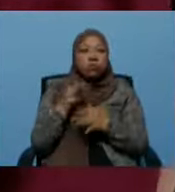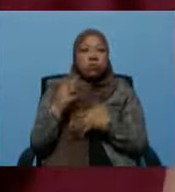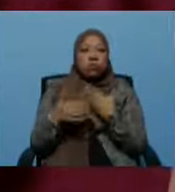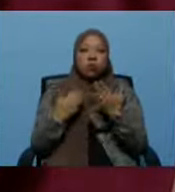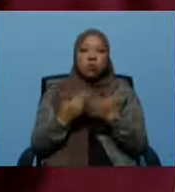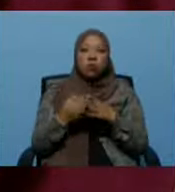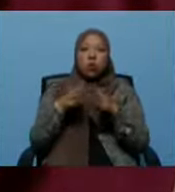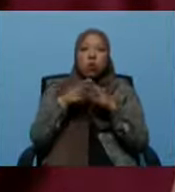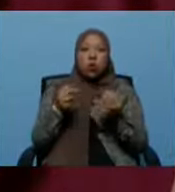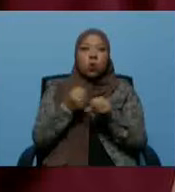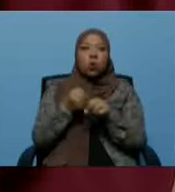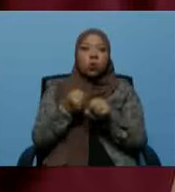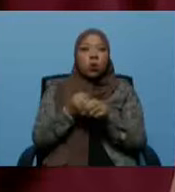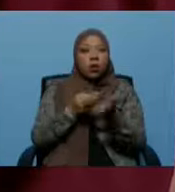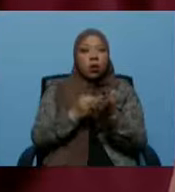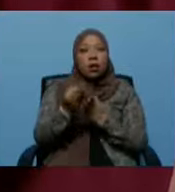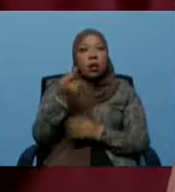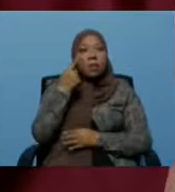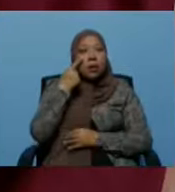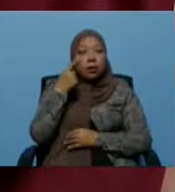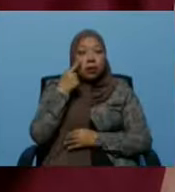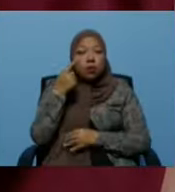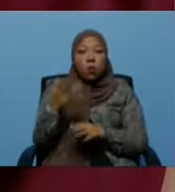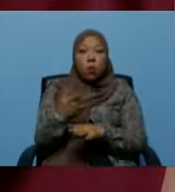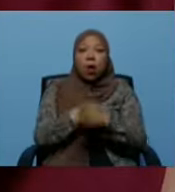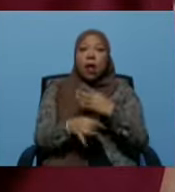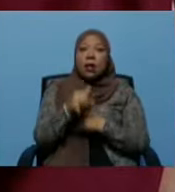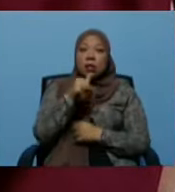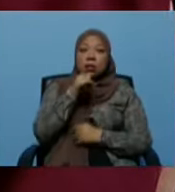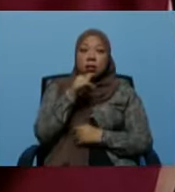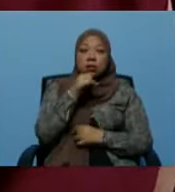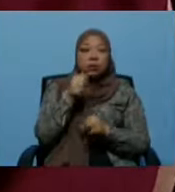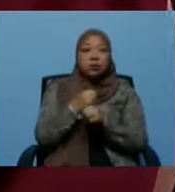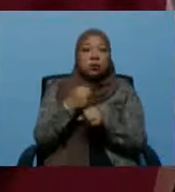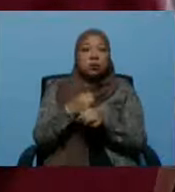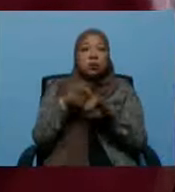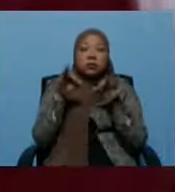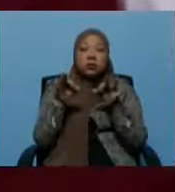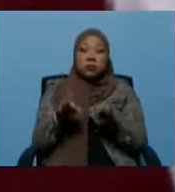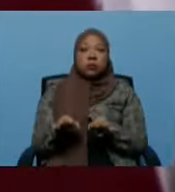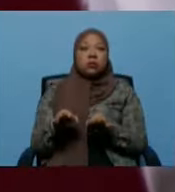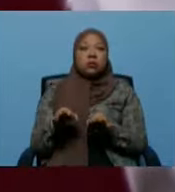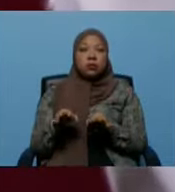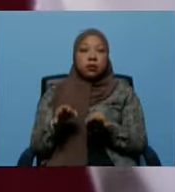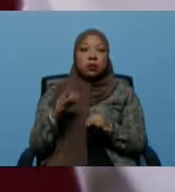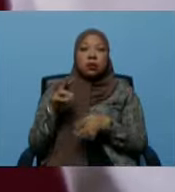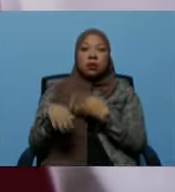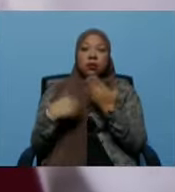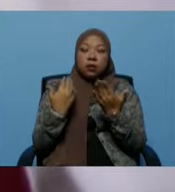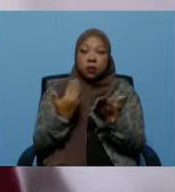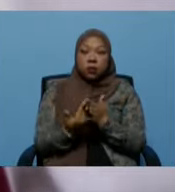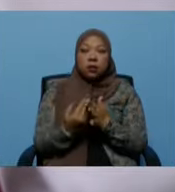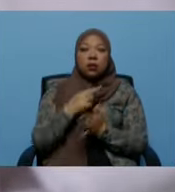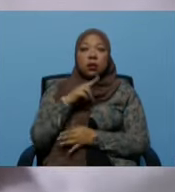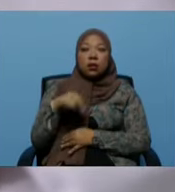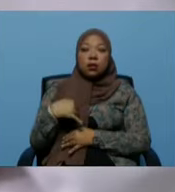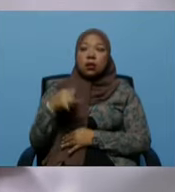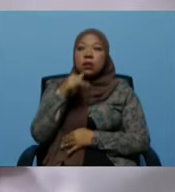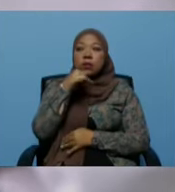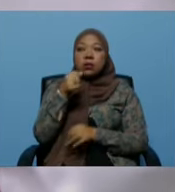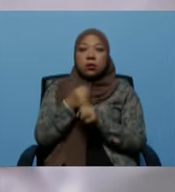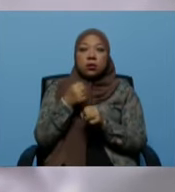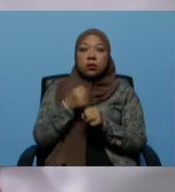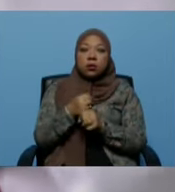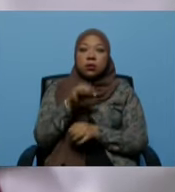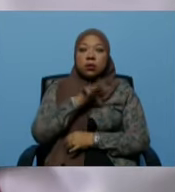supuesto, estar siempre pendiente, ojo avisor, de lo que es la defensa integral de la soberanía nacional y, por